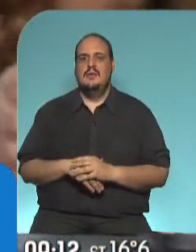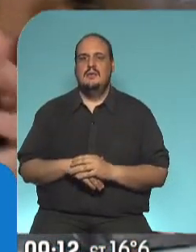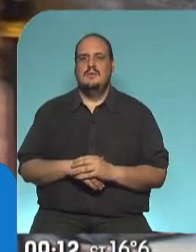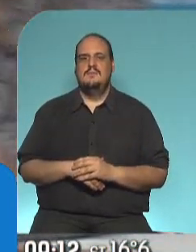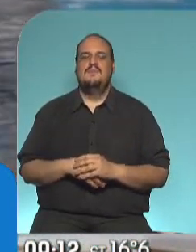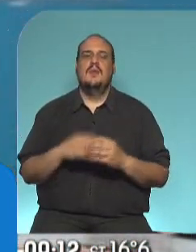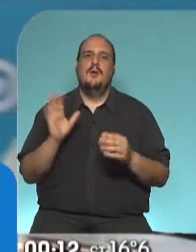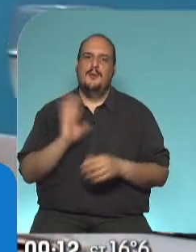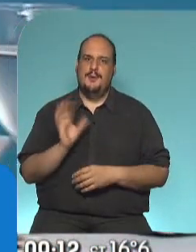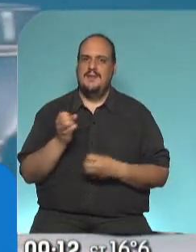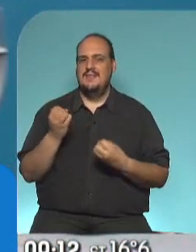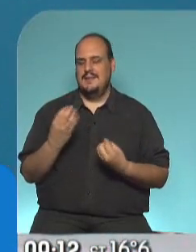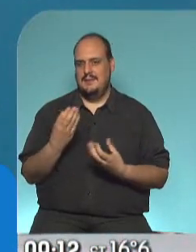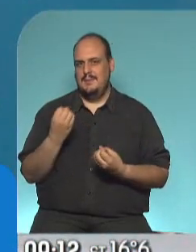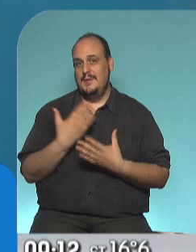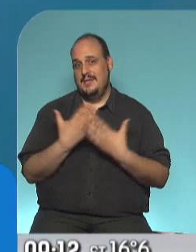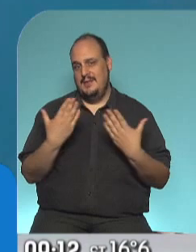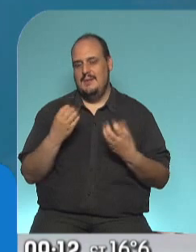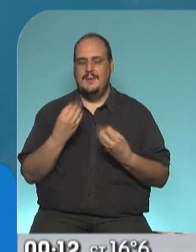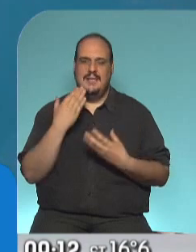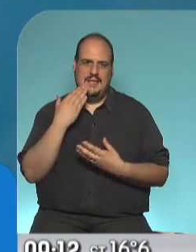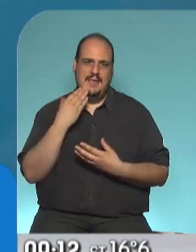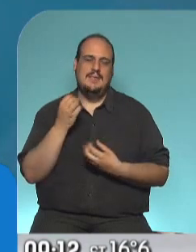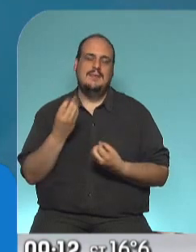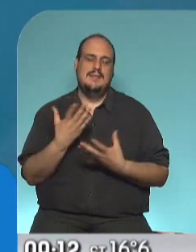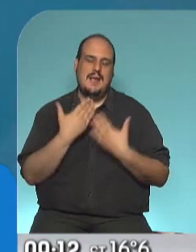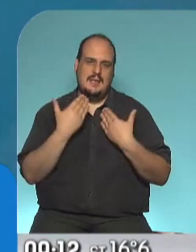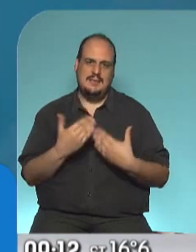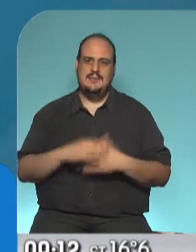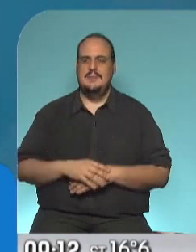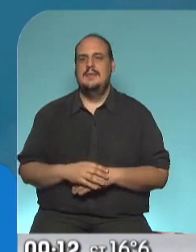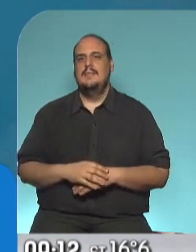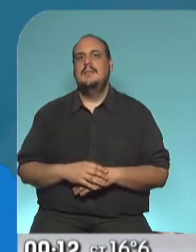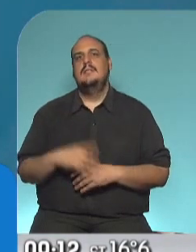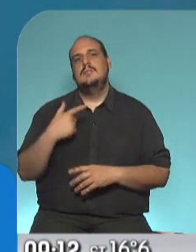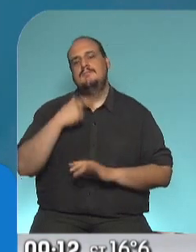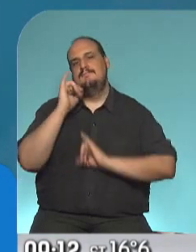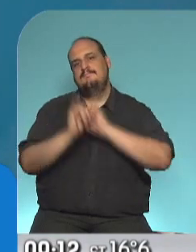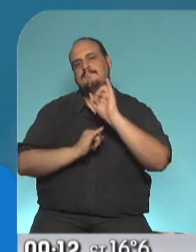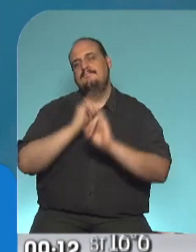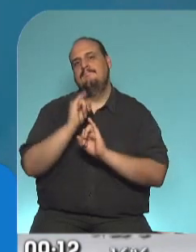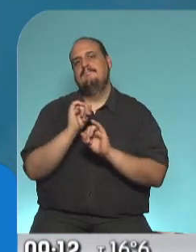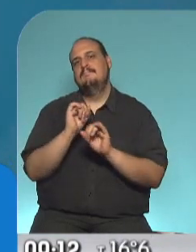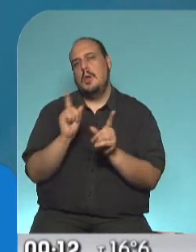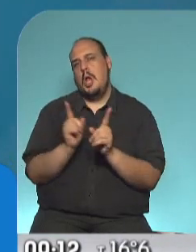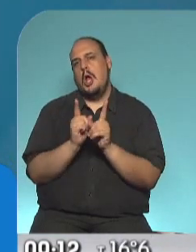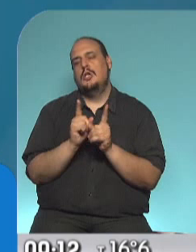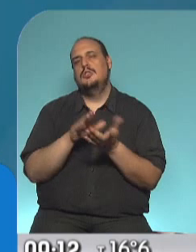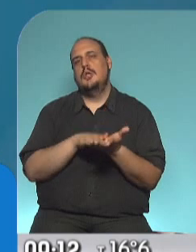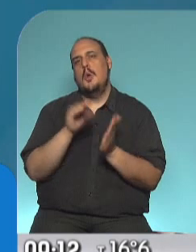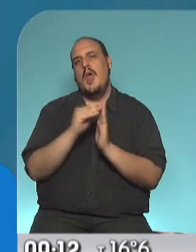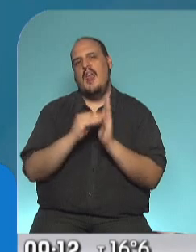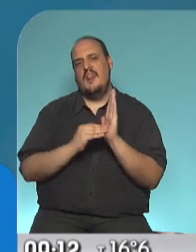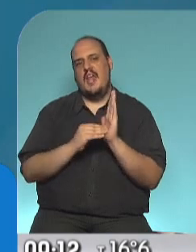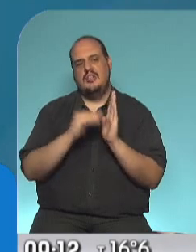bueno qué tal buenas tardes buenos días muchas gracias queremos contarles un poco sobre los datos de